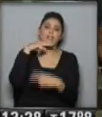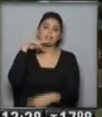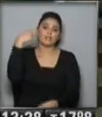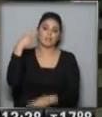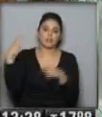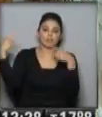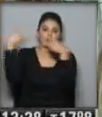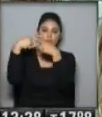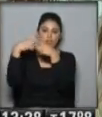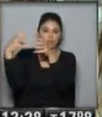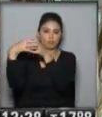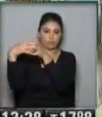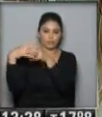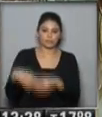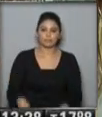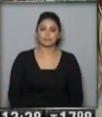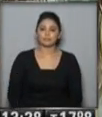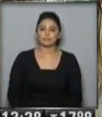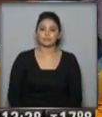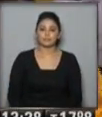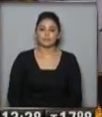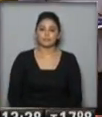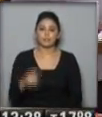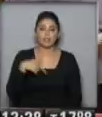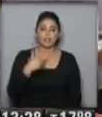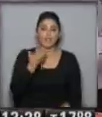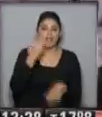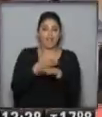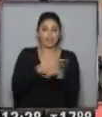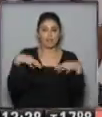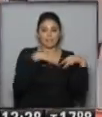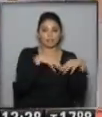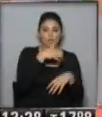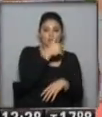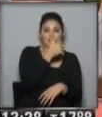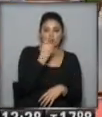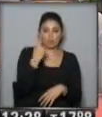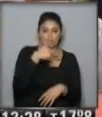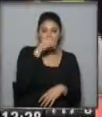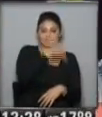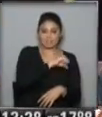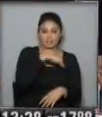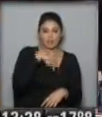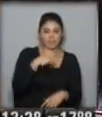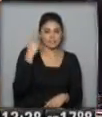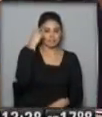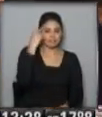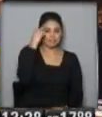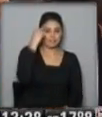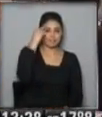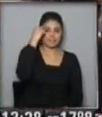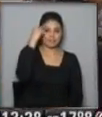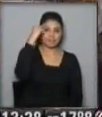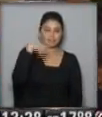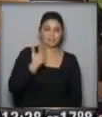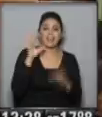Copa Libertadores, ya clasificado a octavos de final. La goleada 6-1 con San Martín de San Juan todavía hace ruido en la Bombonera. Sobre el tema se